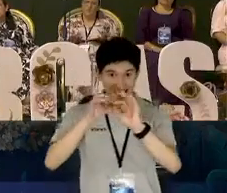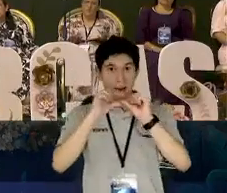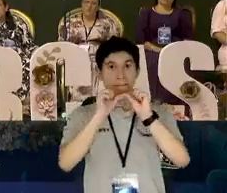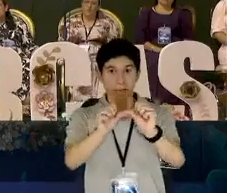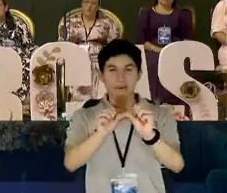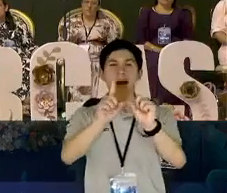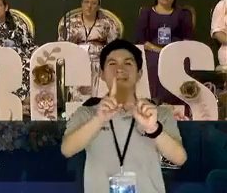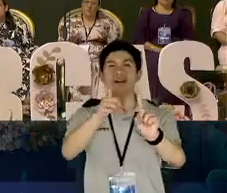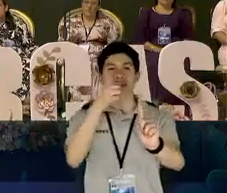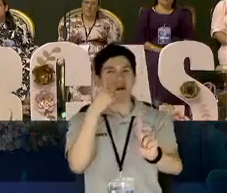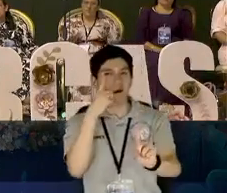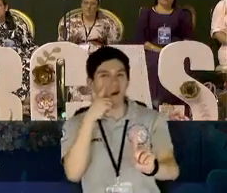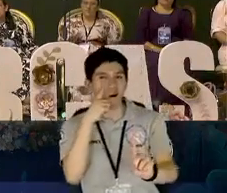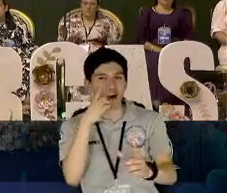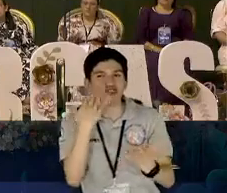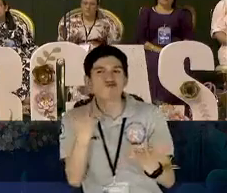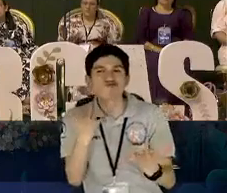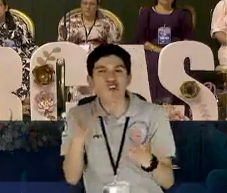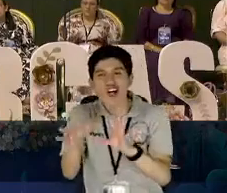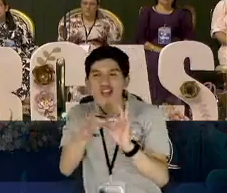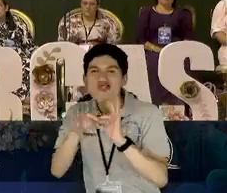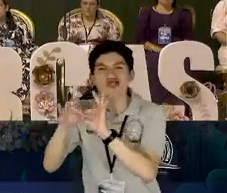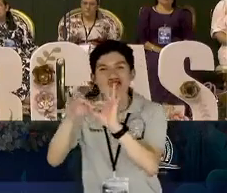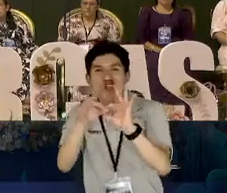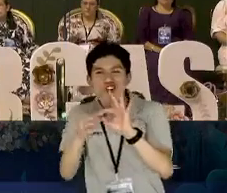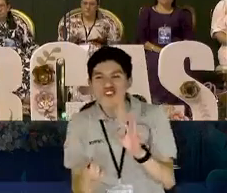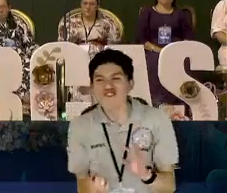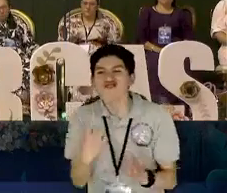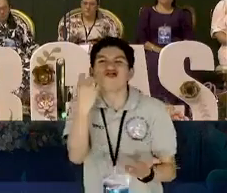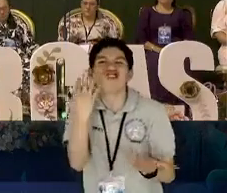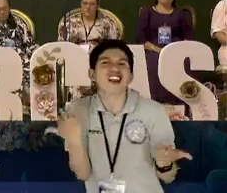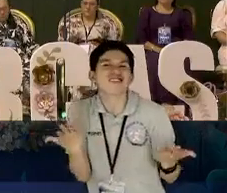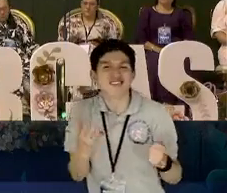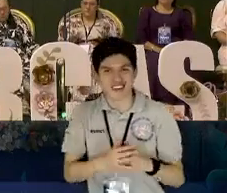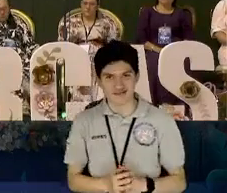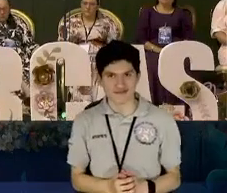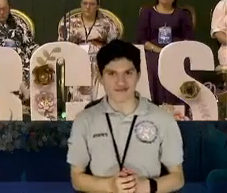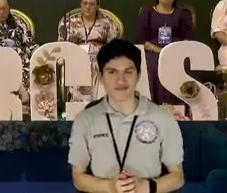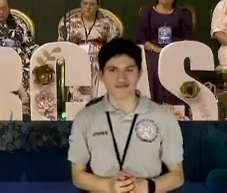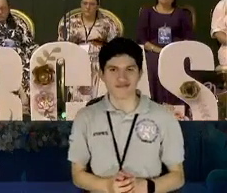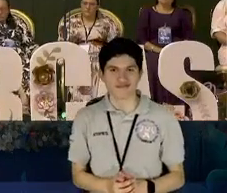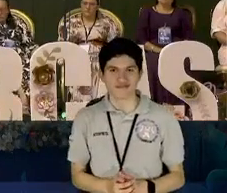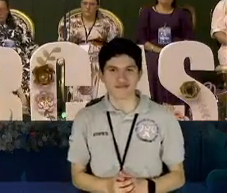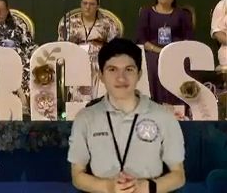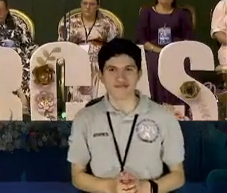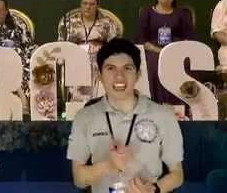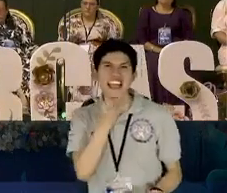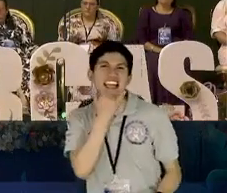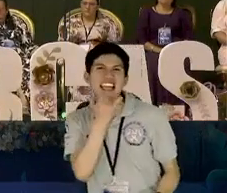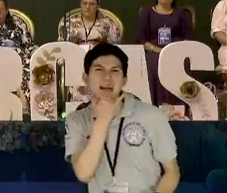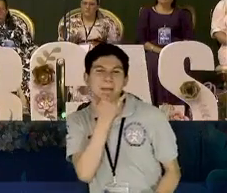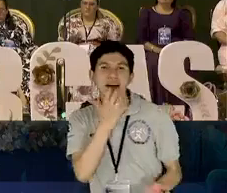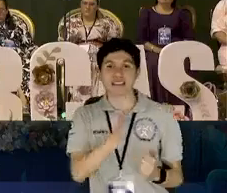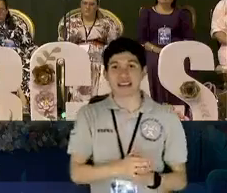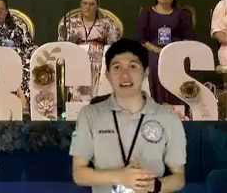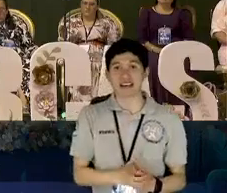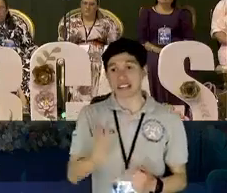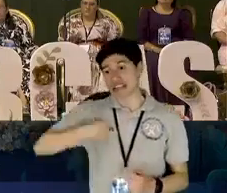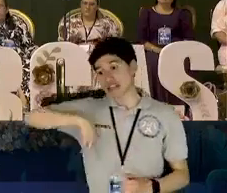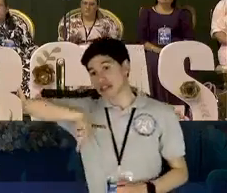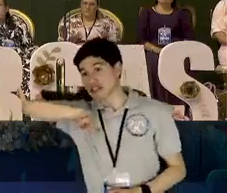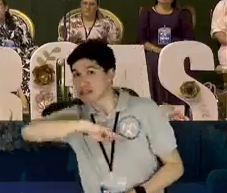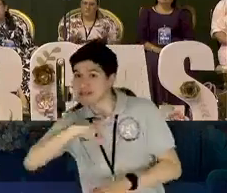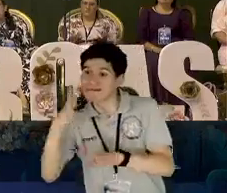cuando no se permanece en la unidad, entonces nos debilitamos, se estanca, se muere.